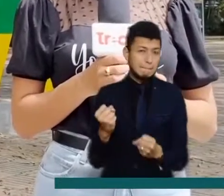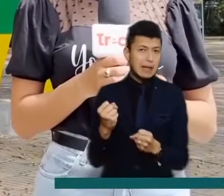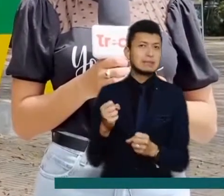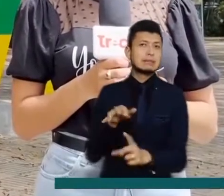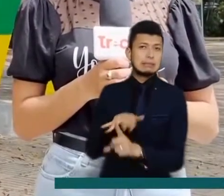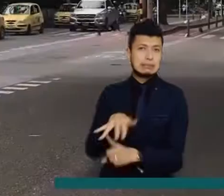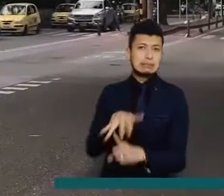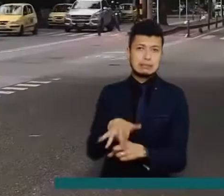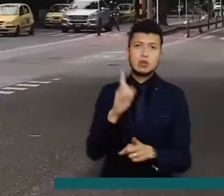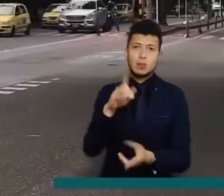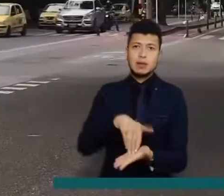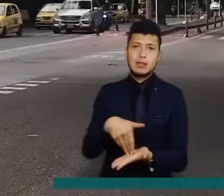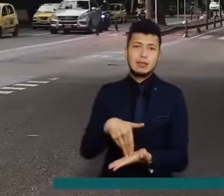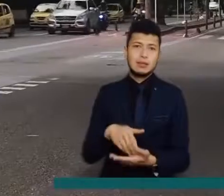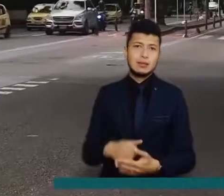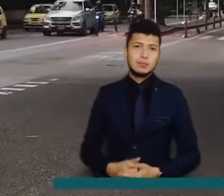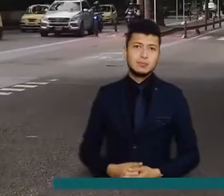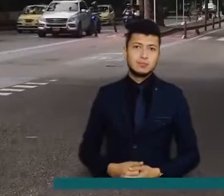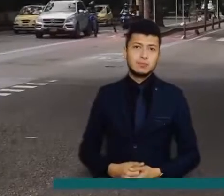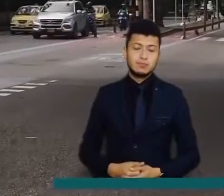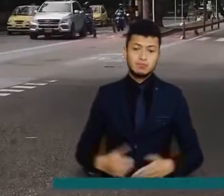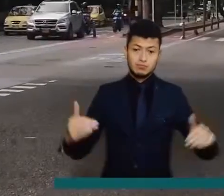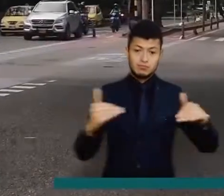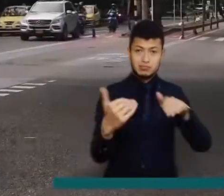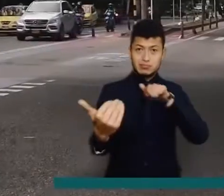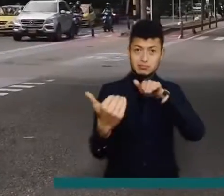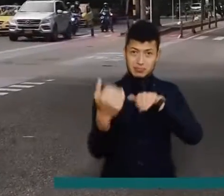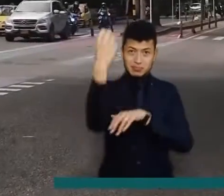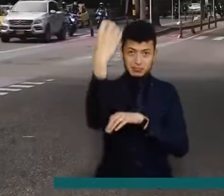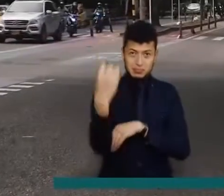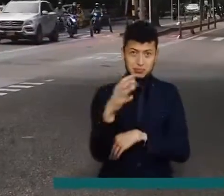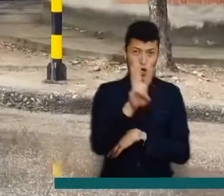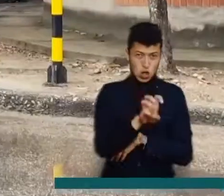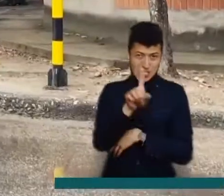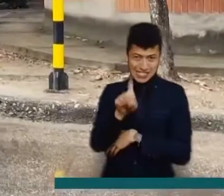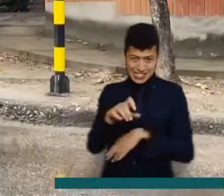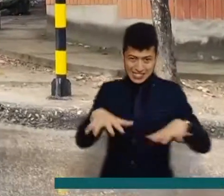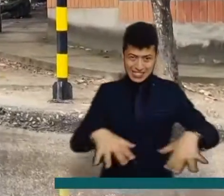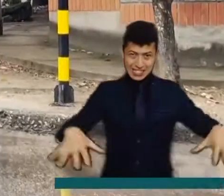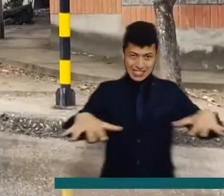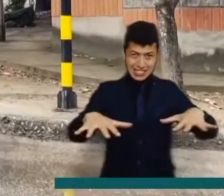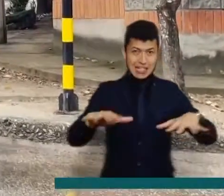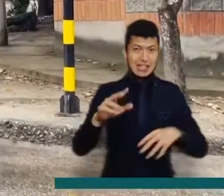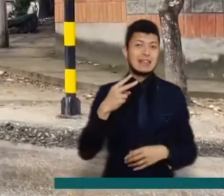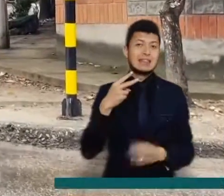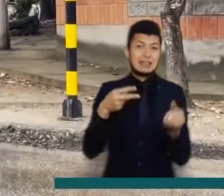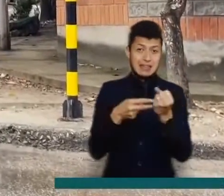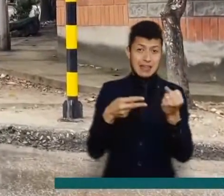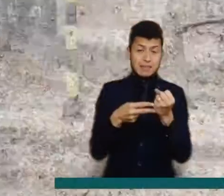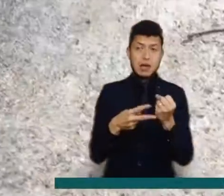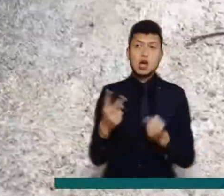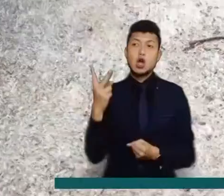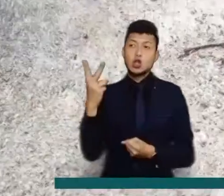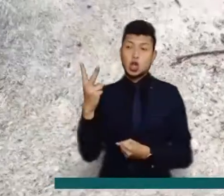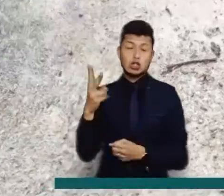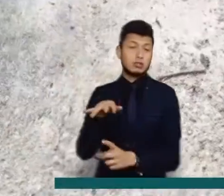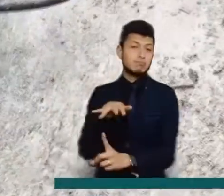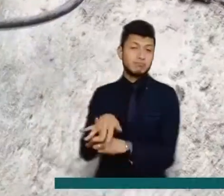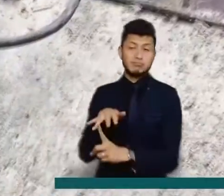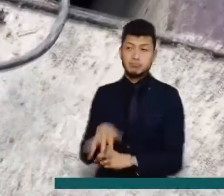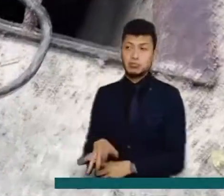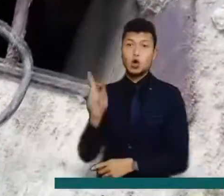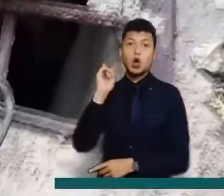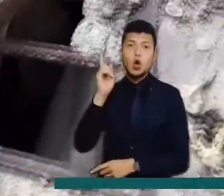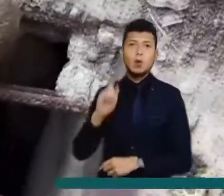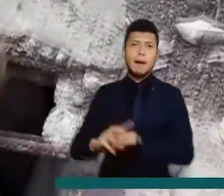afectados por este flagelo. De las 86 intersecciones semafóricas con las que cuenta la ciudad de Neiva, 2 vienen presentando afectaciones